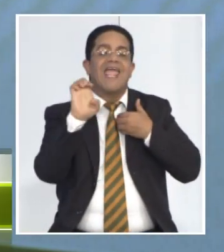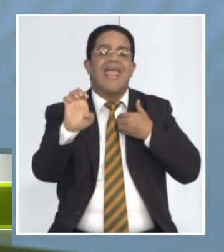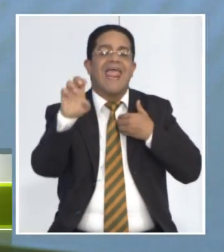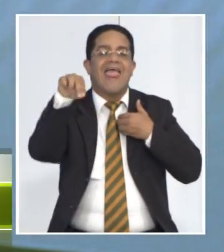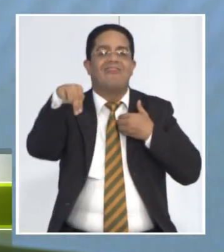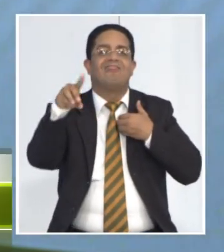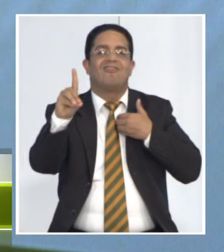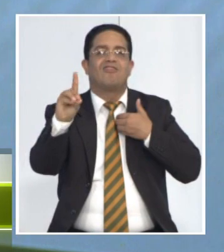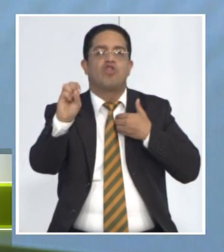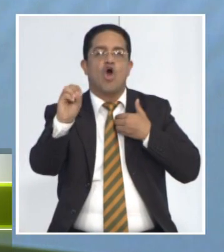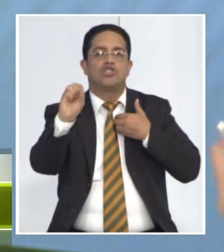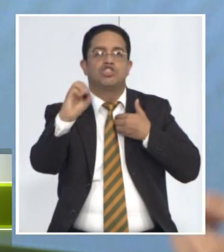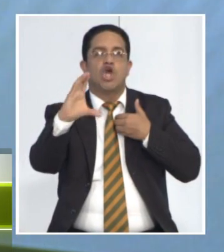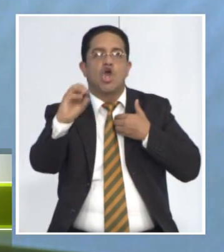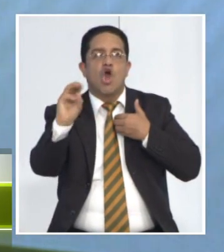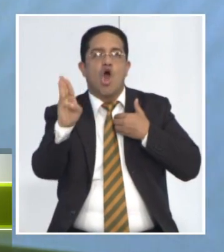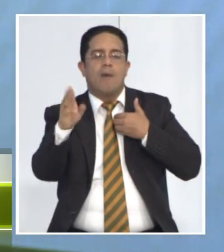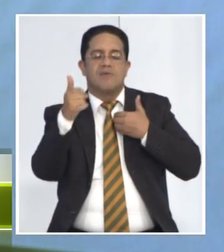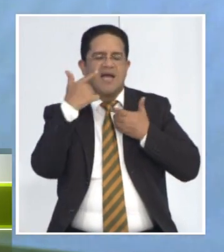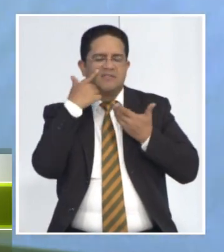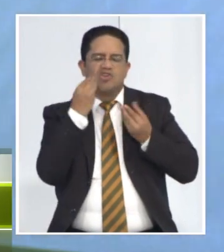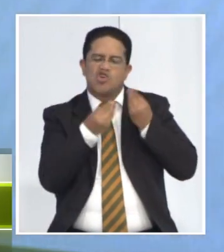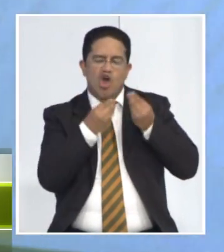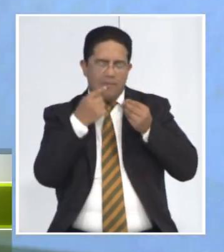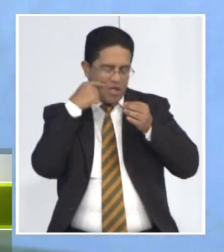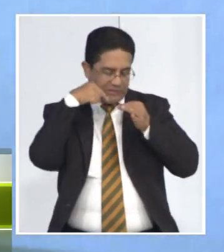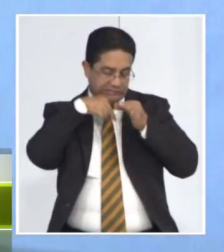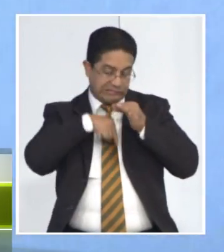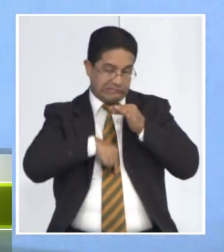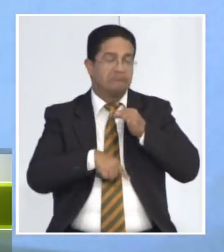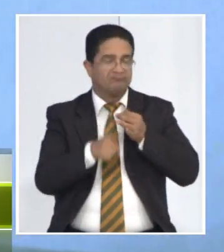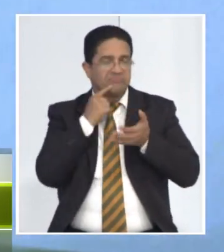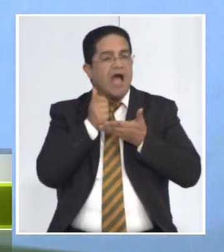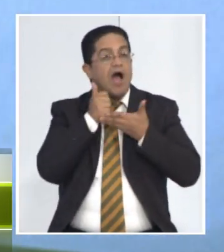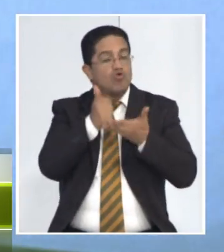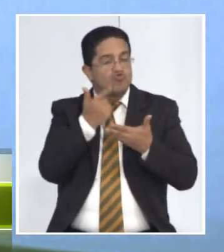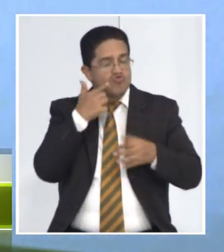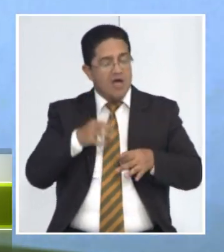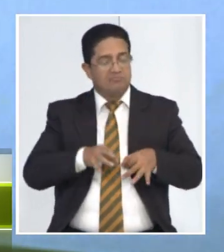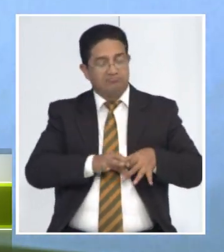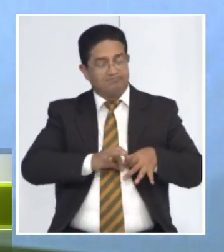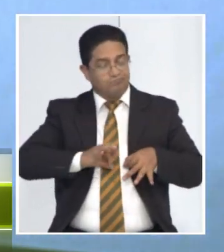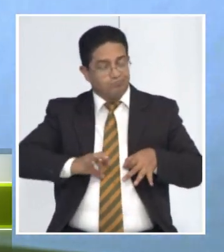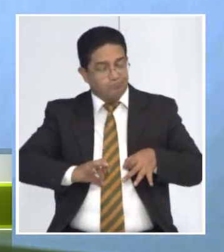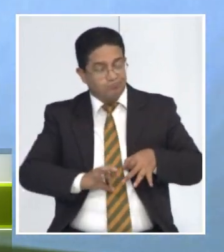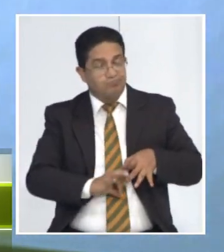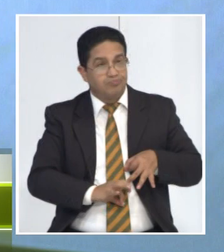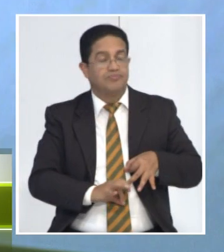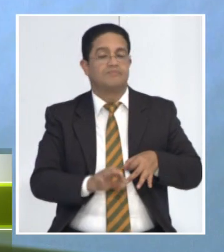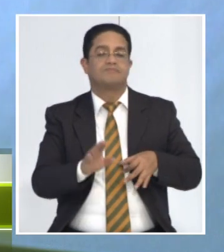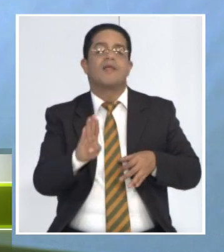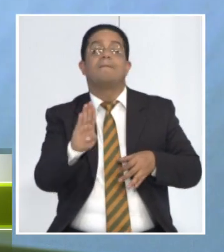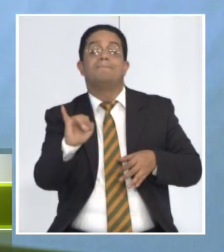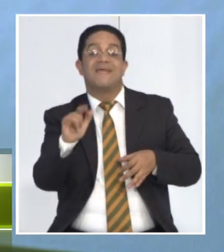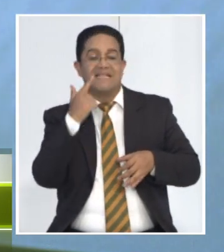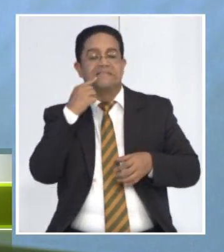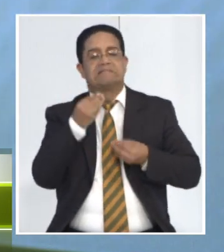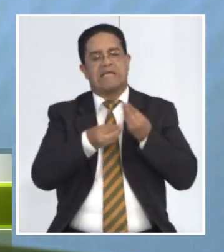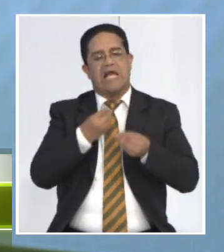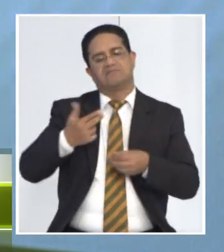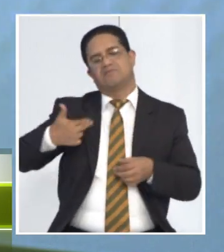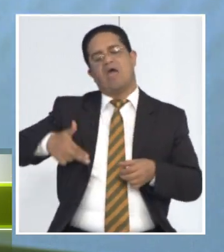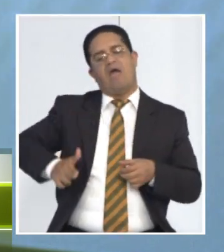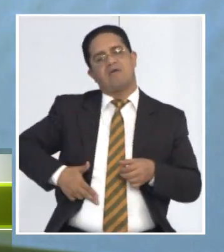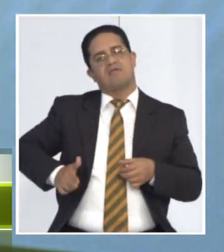manera a tratar no la vesícula, pero las vías biliares, las vías excretoras de la bilis, ¿no? La bilis se produce en el hígado